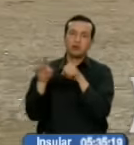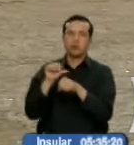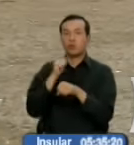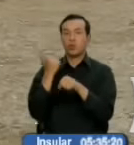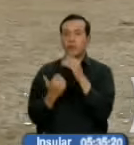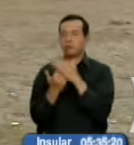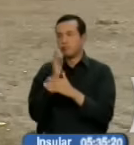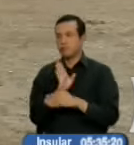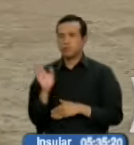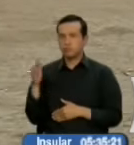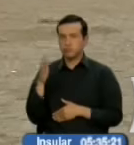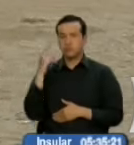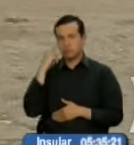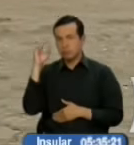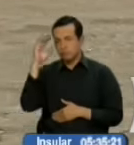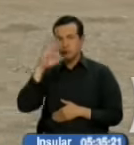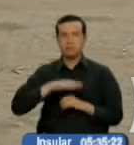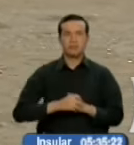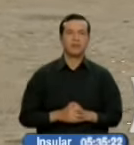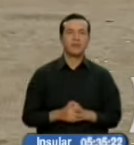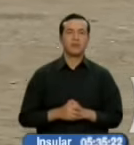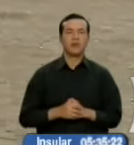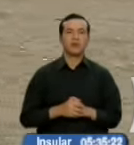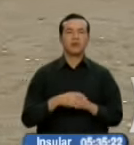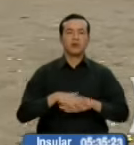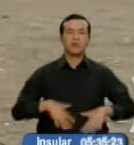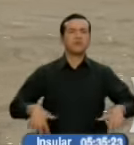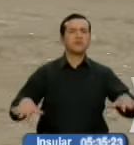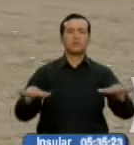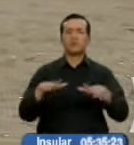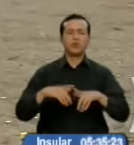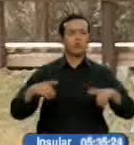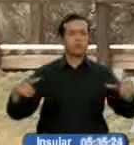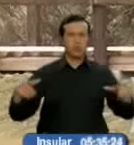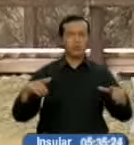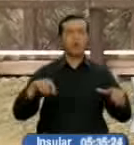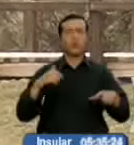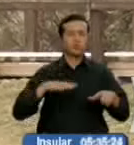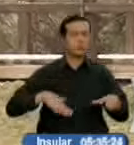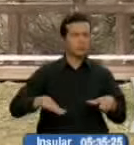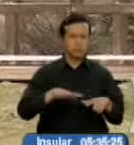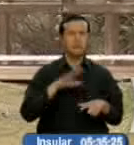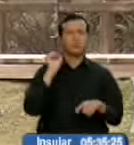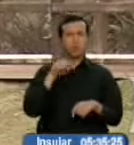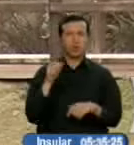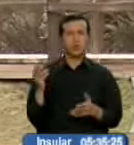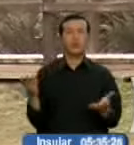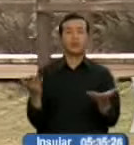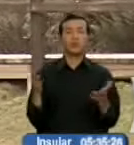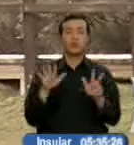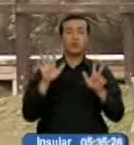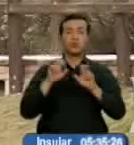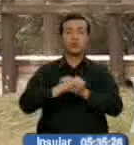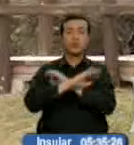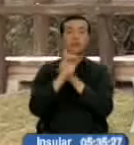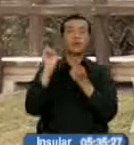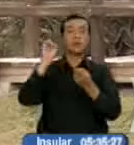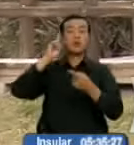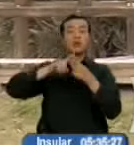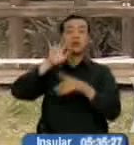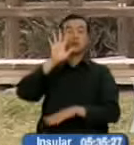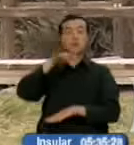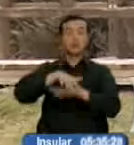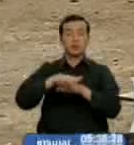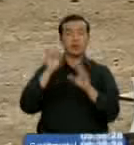esto, las 33.400 hectáreas del parque están a disposición de los visitantes en horarios de atención de 8 de la mañana a 5 de la tarde con